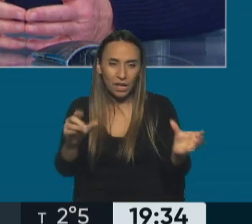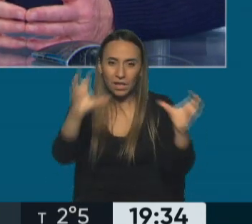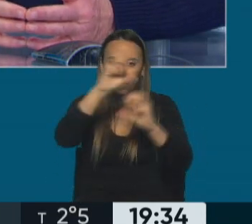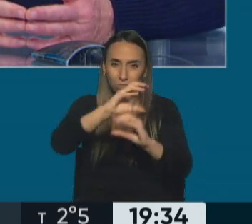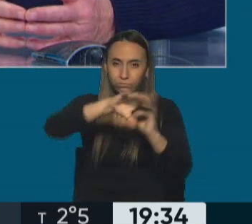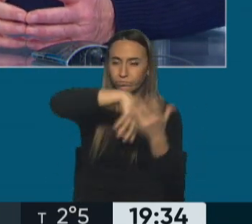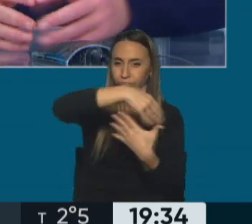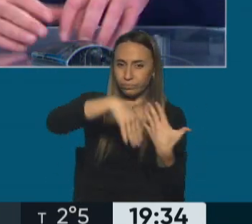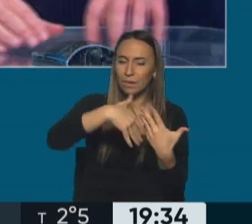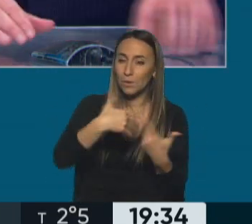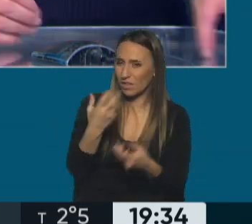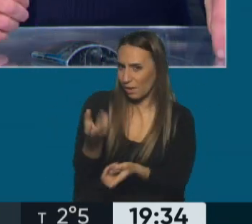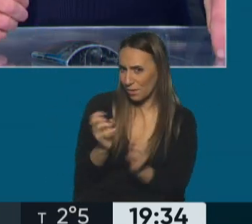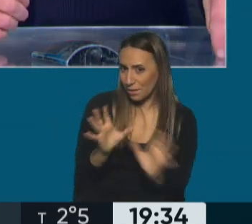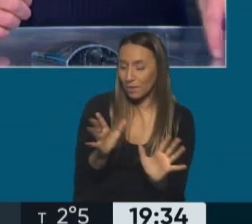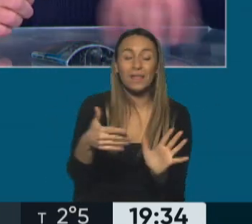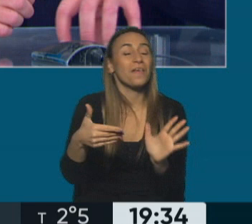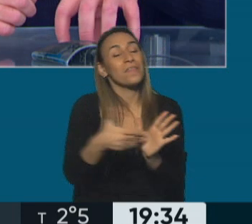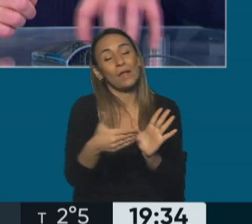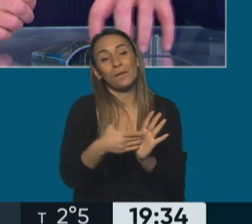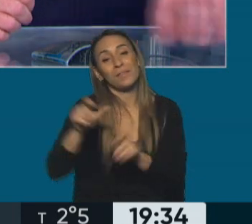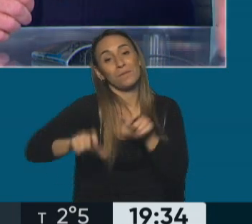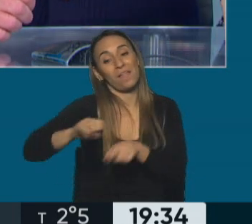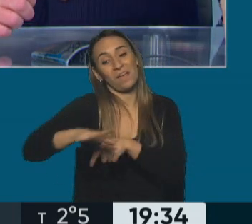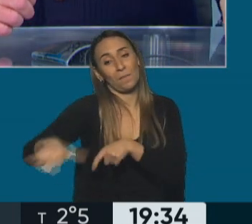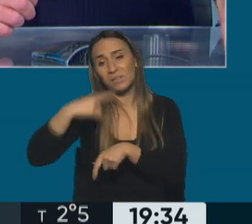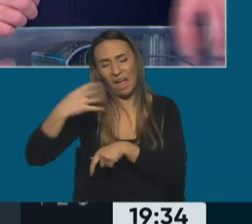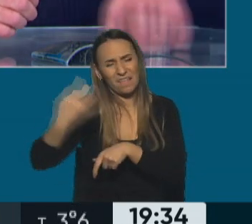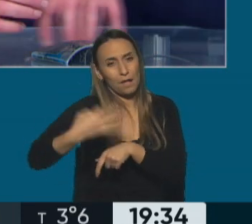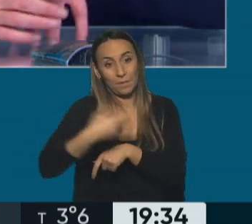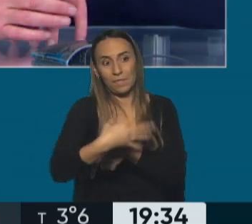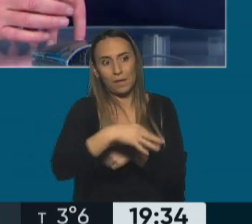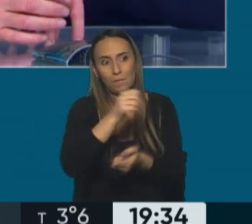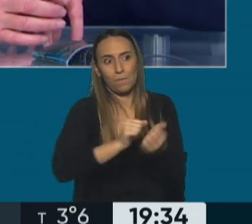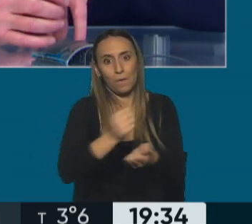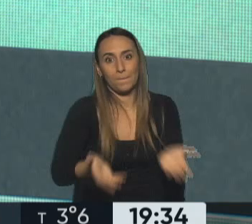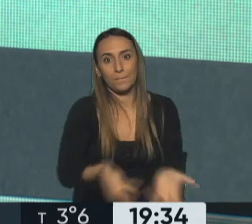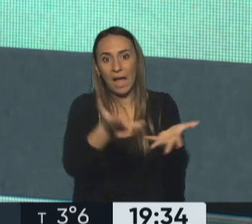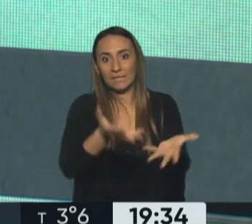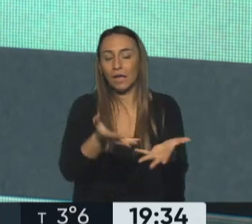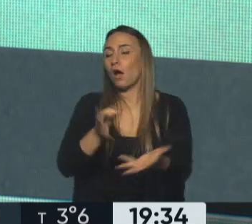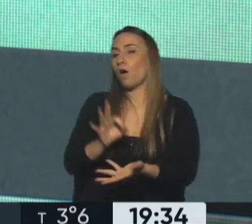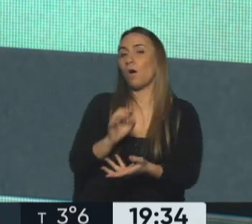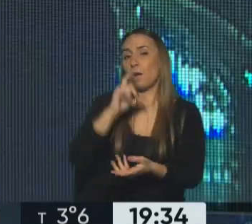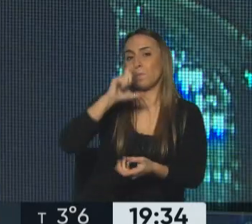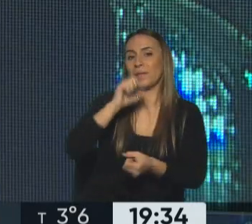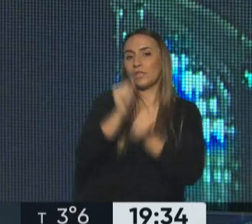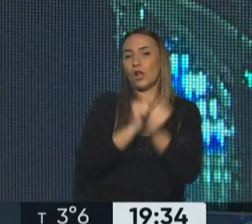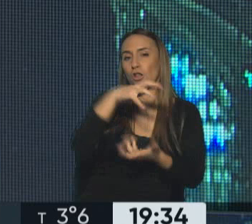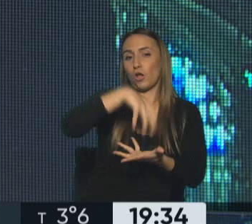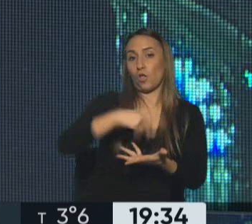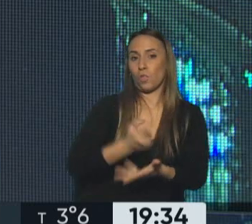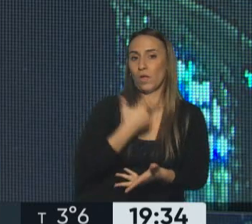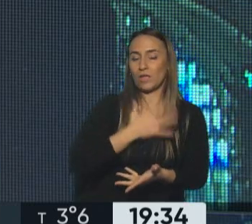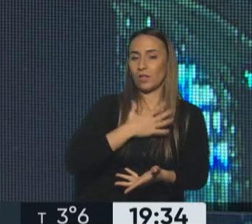Depende con quién hable. Si uno habla con la gente del campo, le dice Está que bien, bien y que hay que claro. hacer más. Bien. Si uno- El dueño de la petrolera te va a decir que no. Claro. Que no. Y si uno